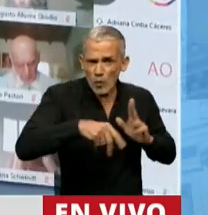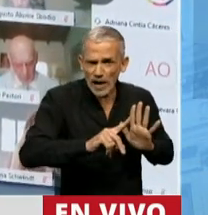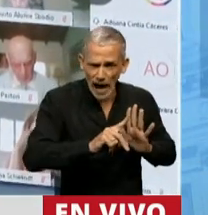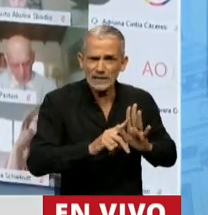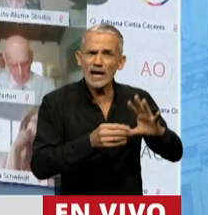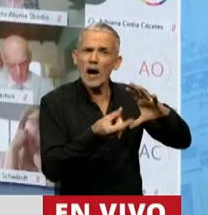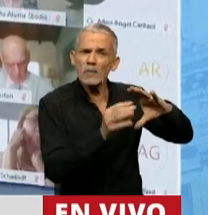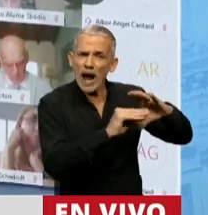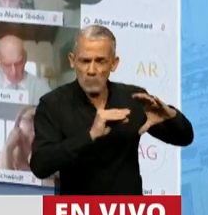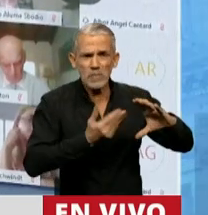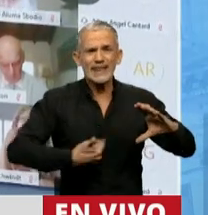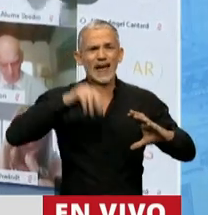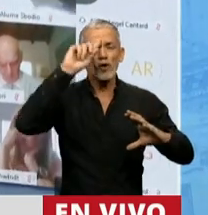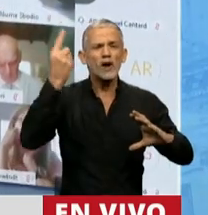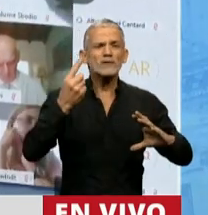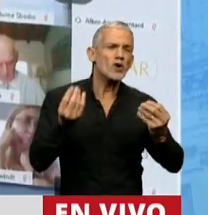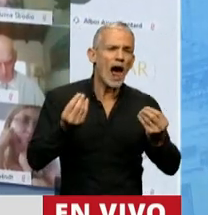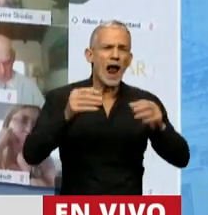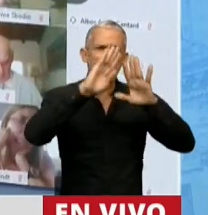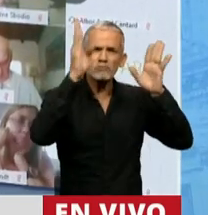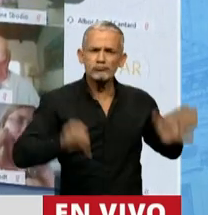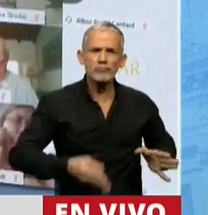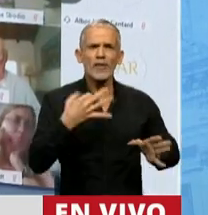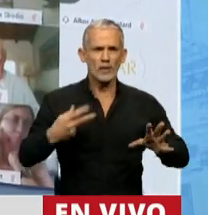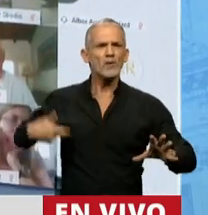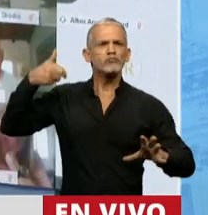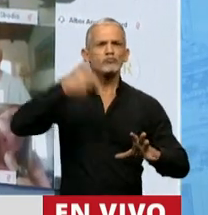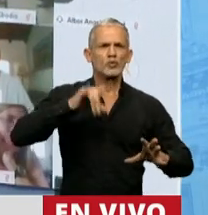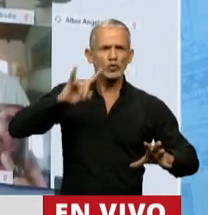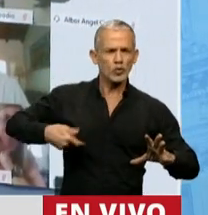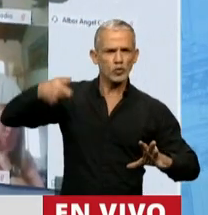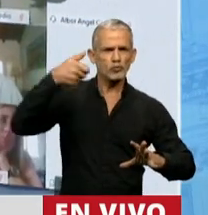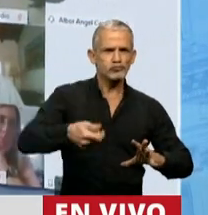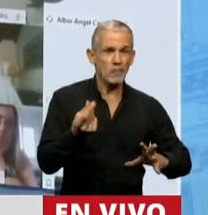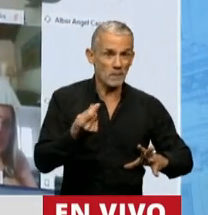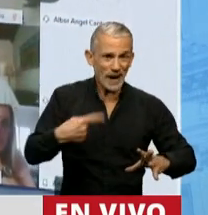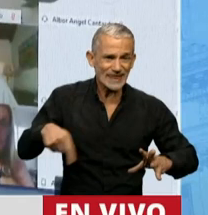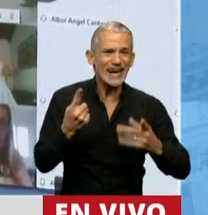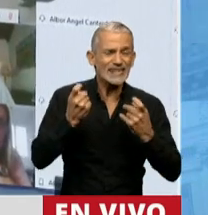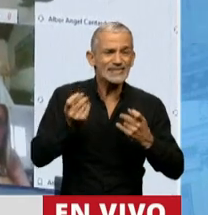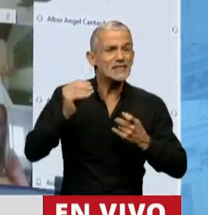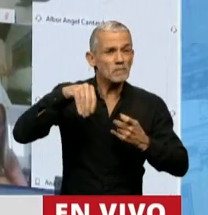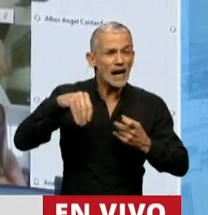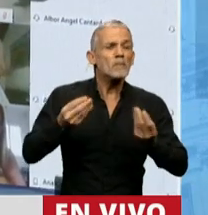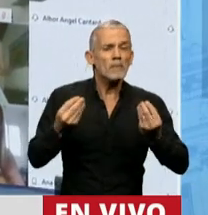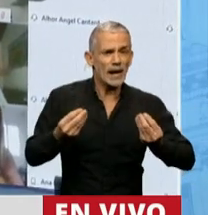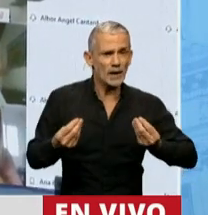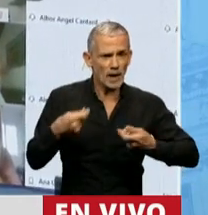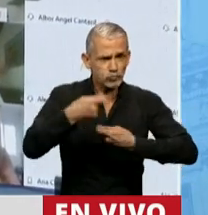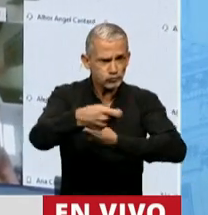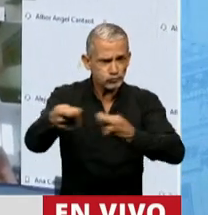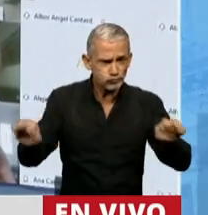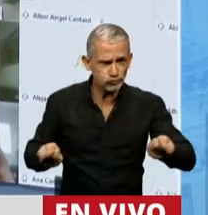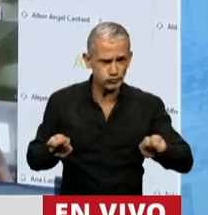ordinarios, el Estado, el Tesoro, deberá proveer los recursos que sean necesarios para que